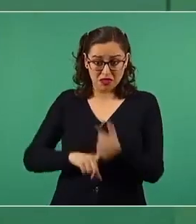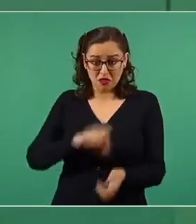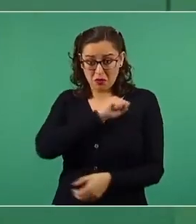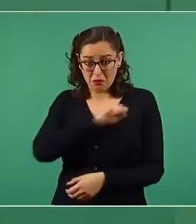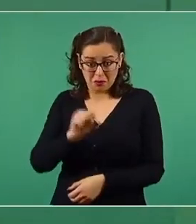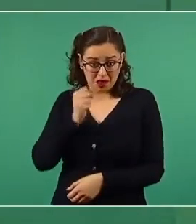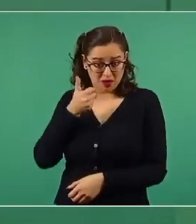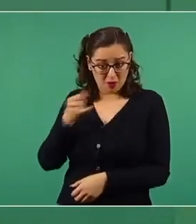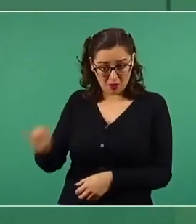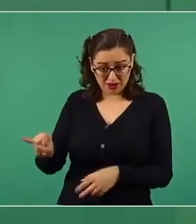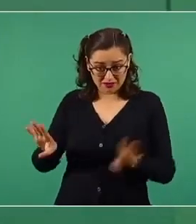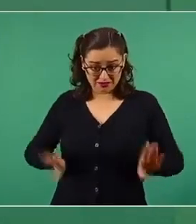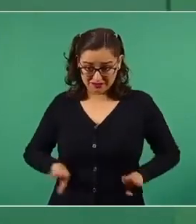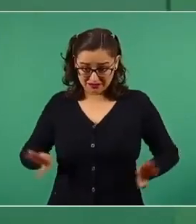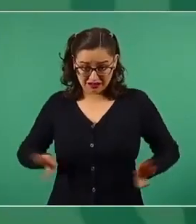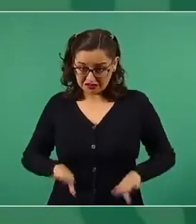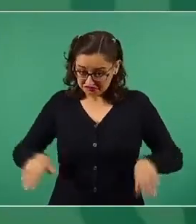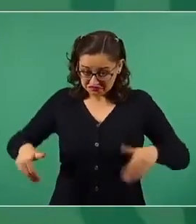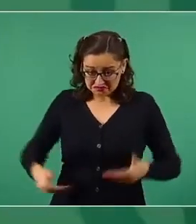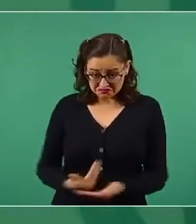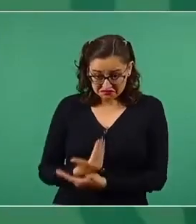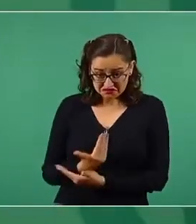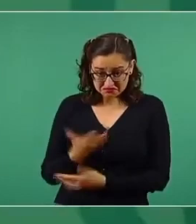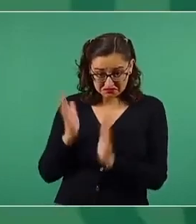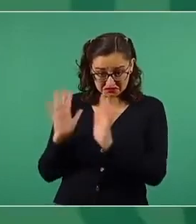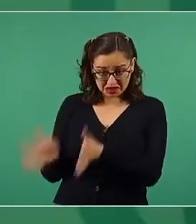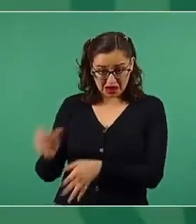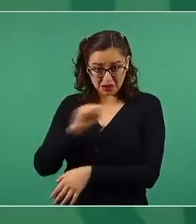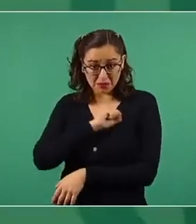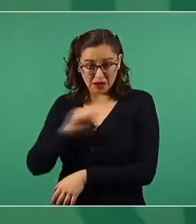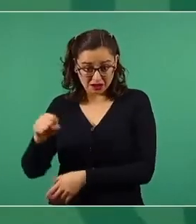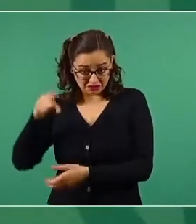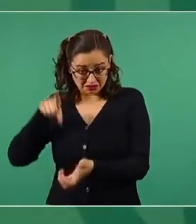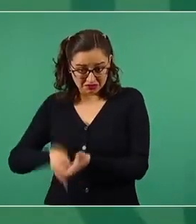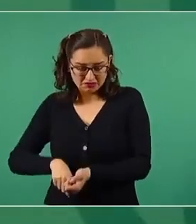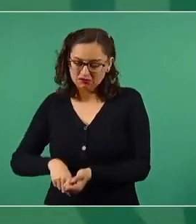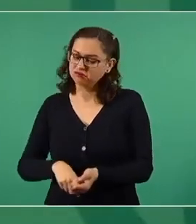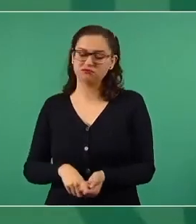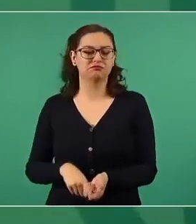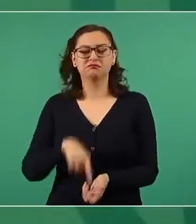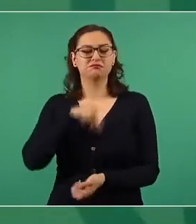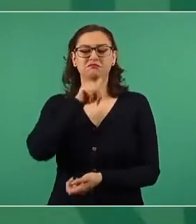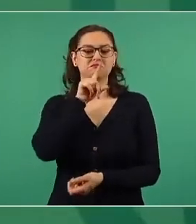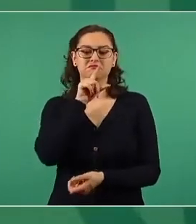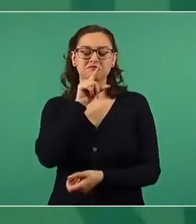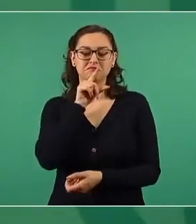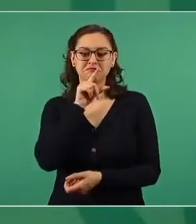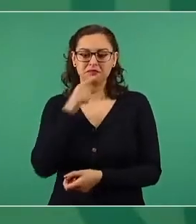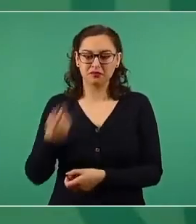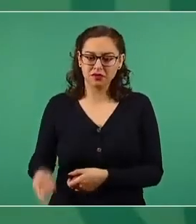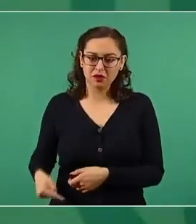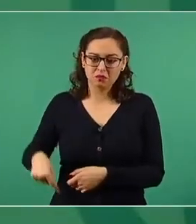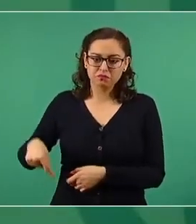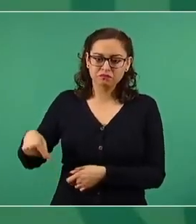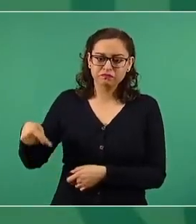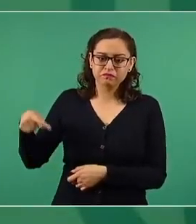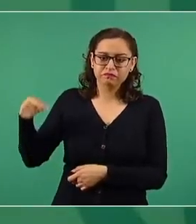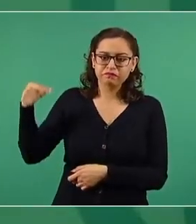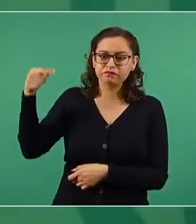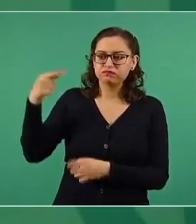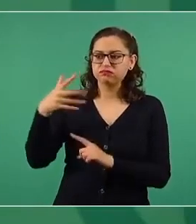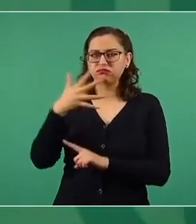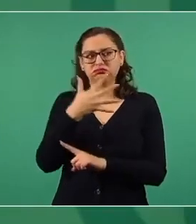son las circunstancias las que llevan a algunos a tomar decisiones equivocadas.